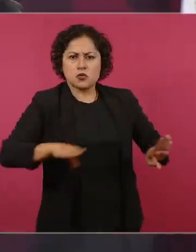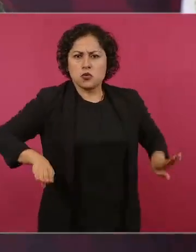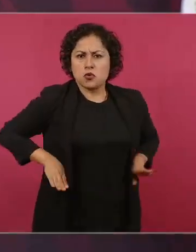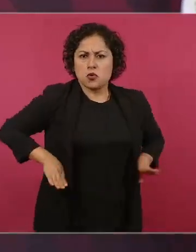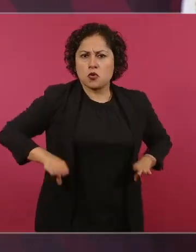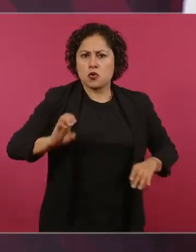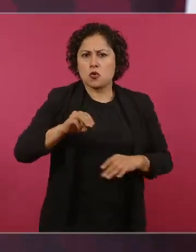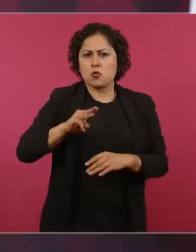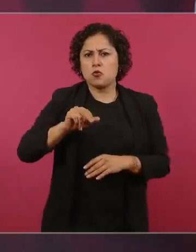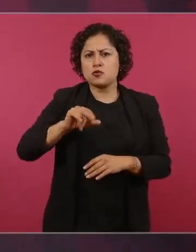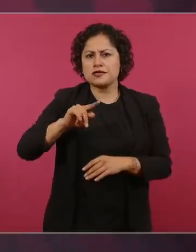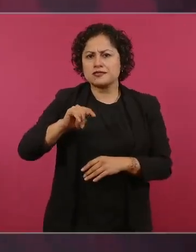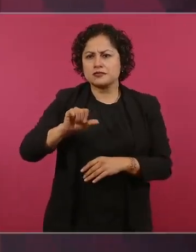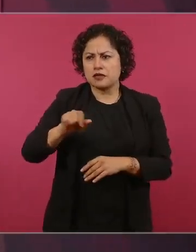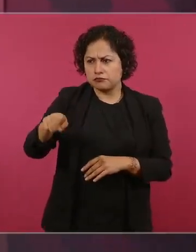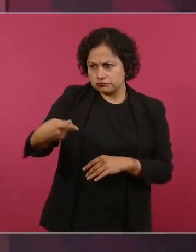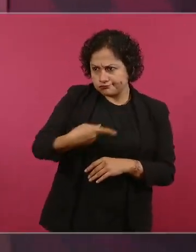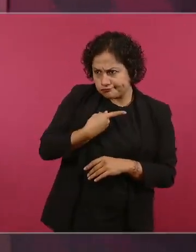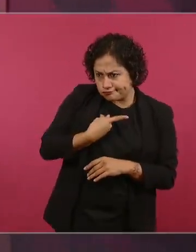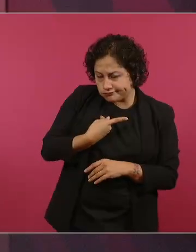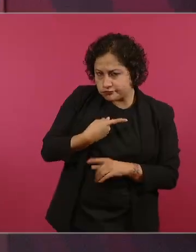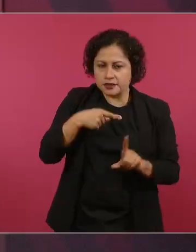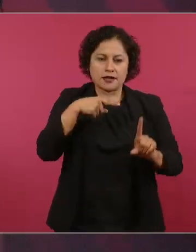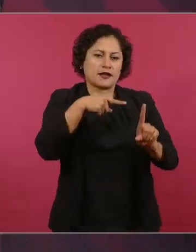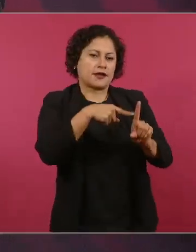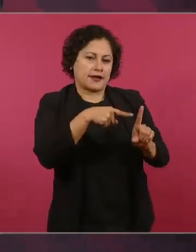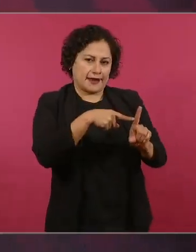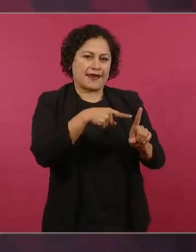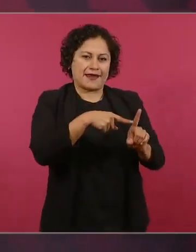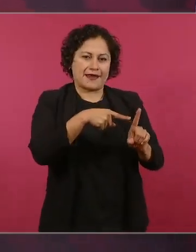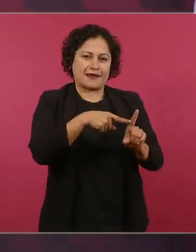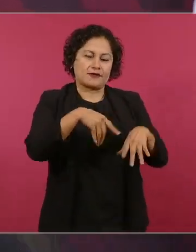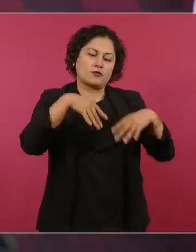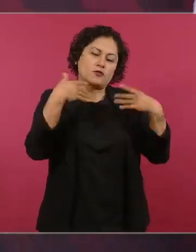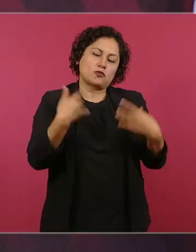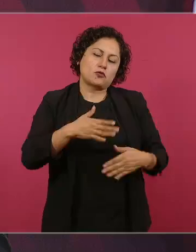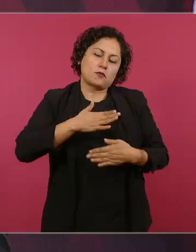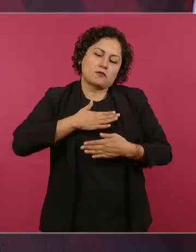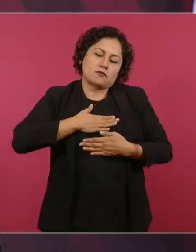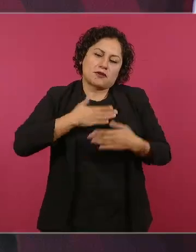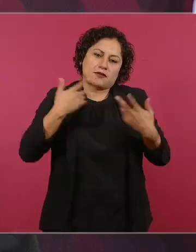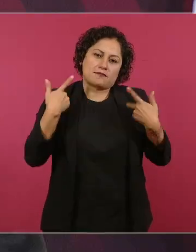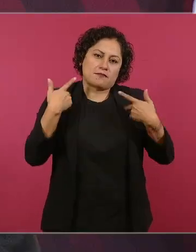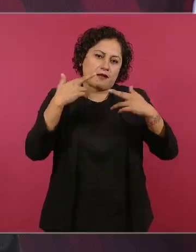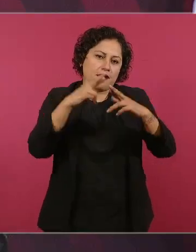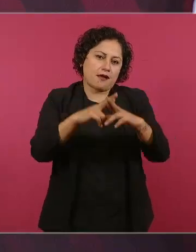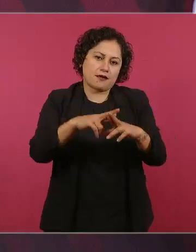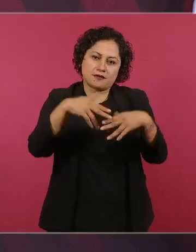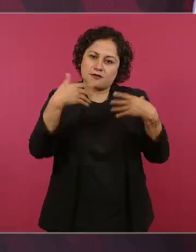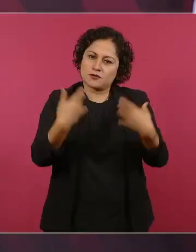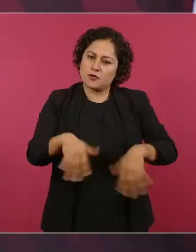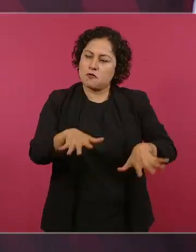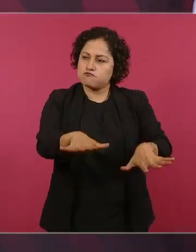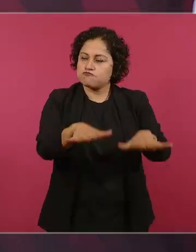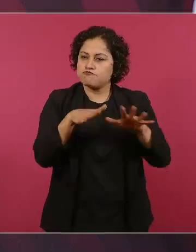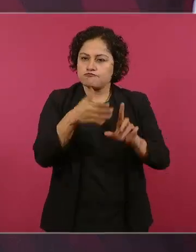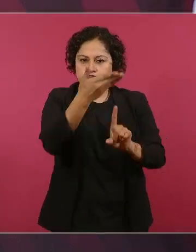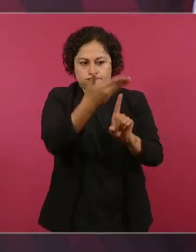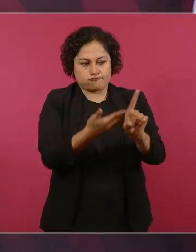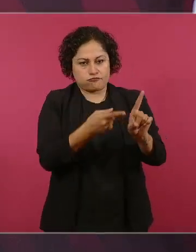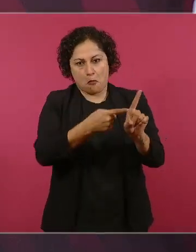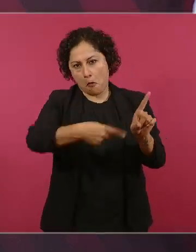a mi maestro, ¿no?, extraordinario, gran intelectual, hombre